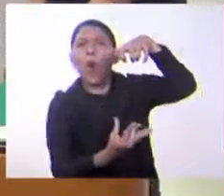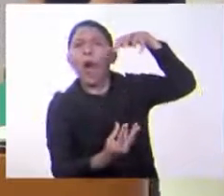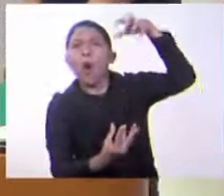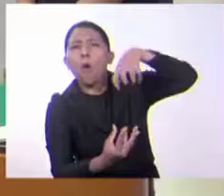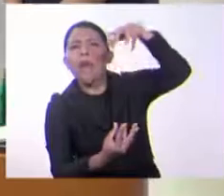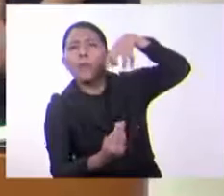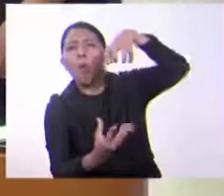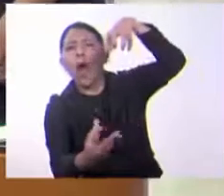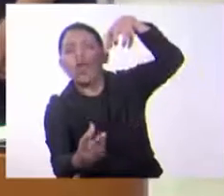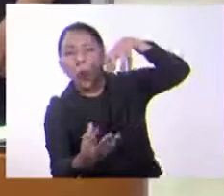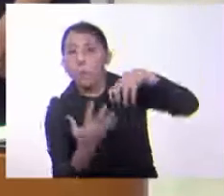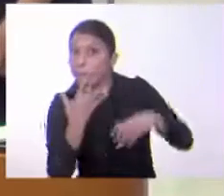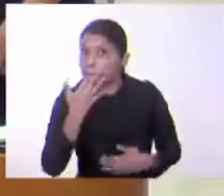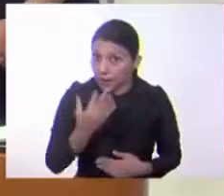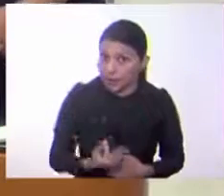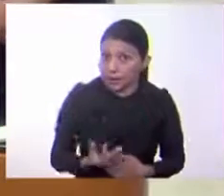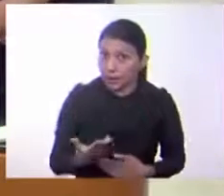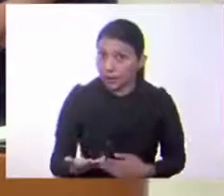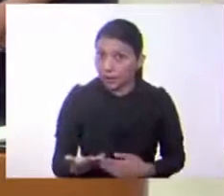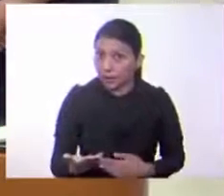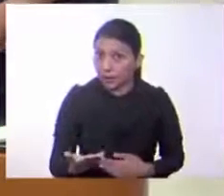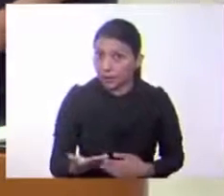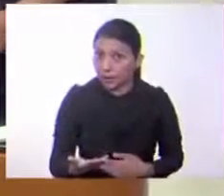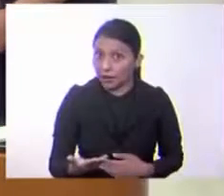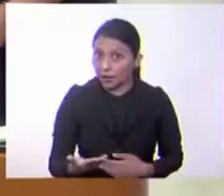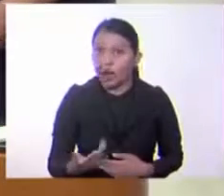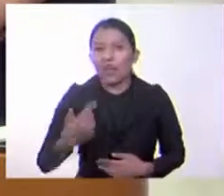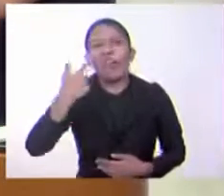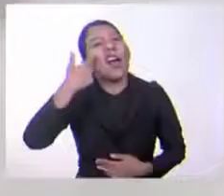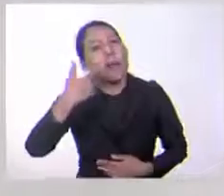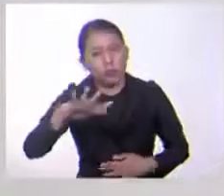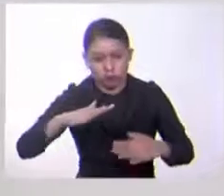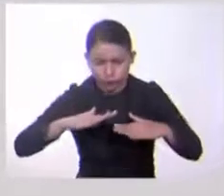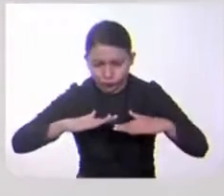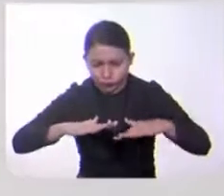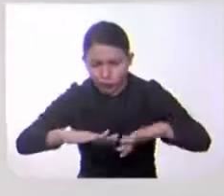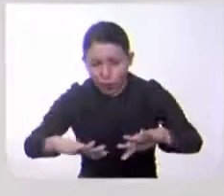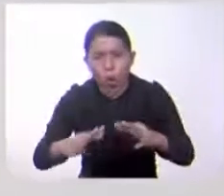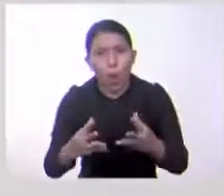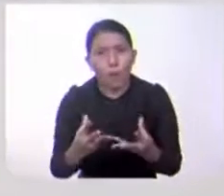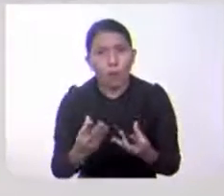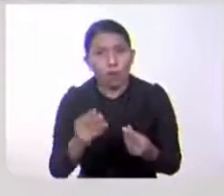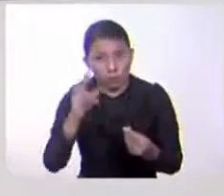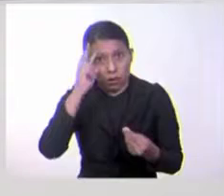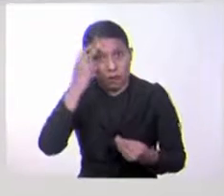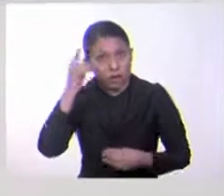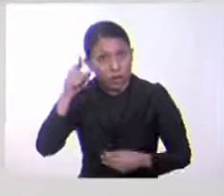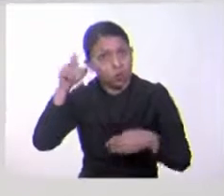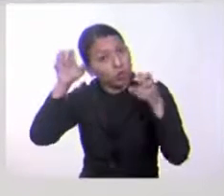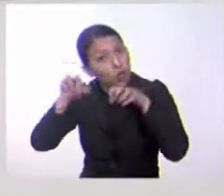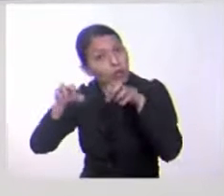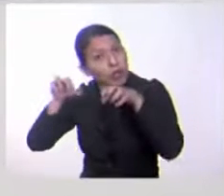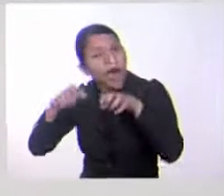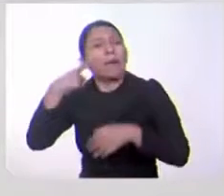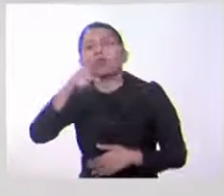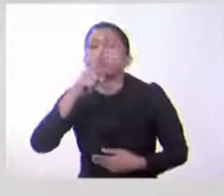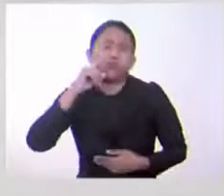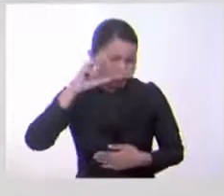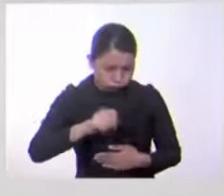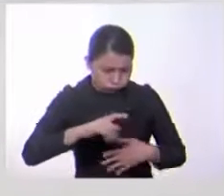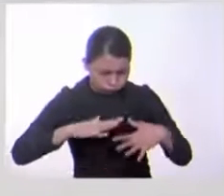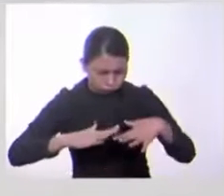evidente el hecho que si el suelo está mojado, puedo garantizar que llovió?